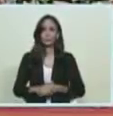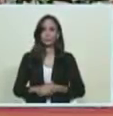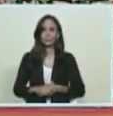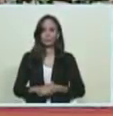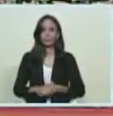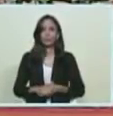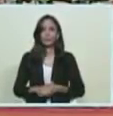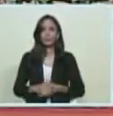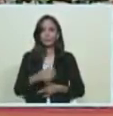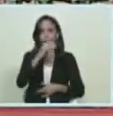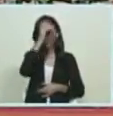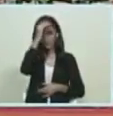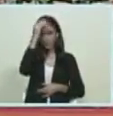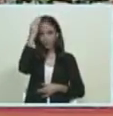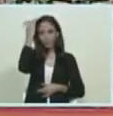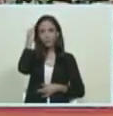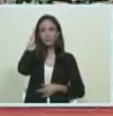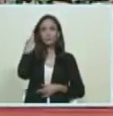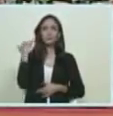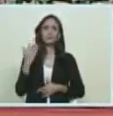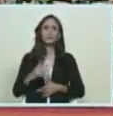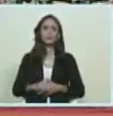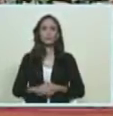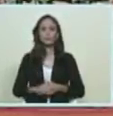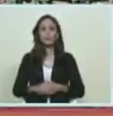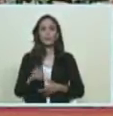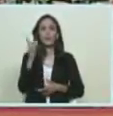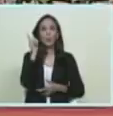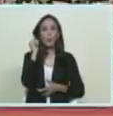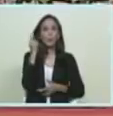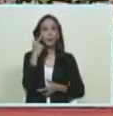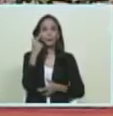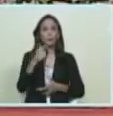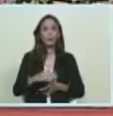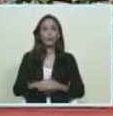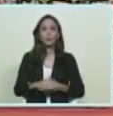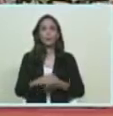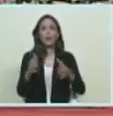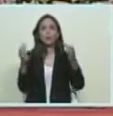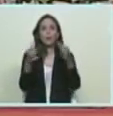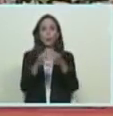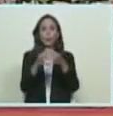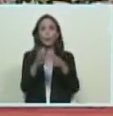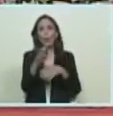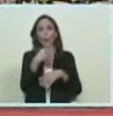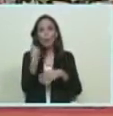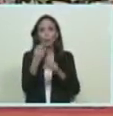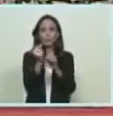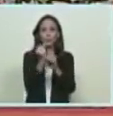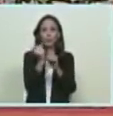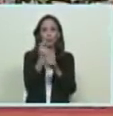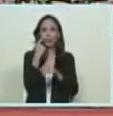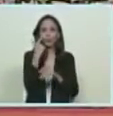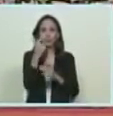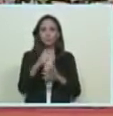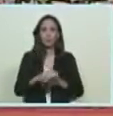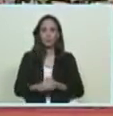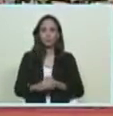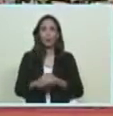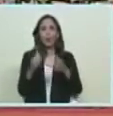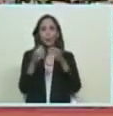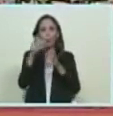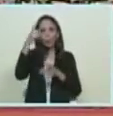pase entonces, compañera Carolina Sestari, desde el movimiento Chamba Juvenil, el movimiento